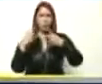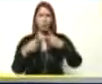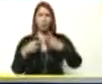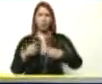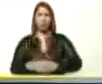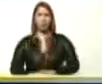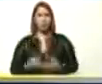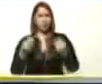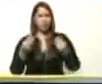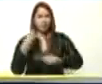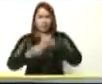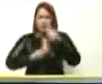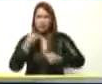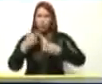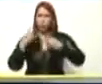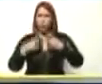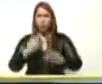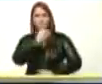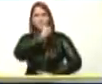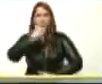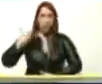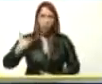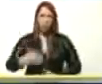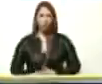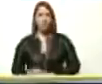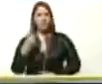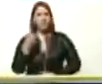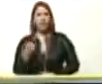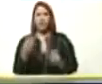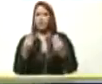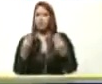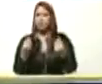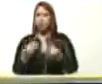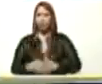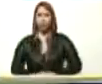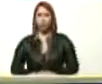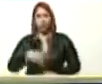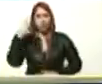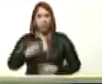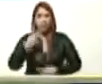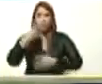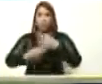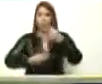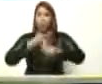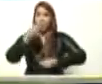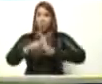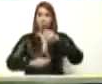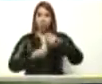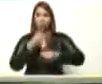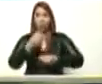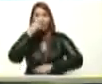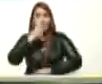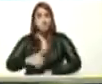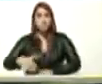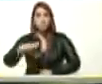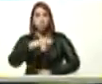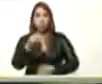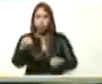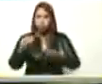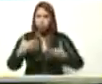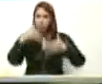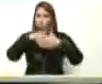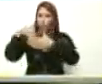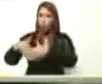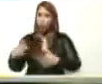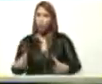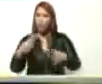mucho por hacer las cosas mejor falta mucho, mucho y tenemos que hacerlo el pueblo nos ha dado un voto de